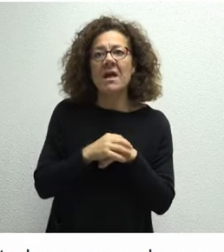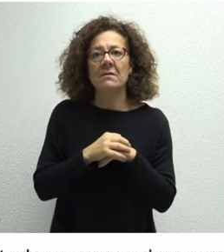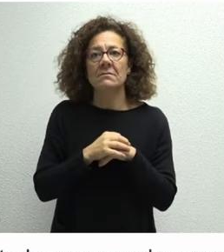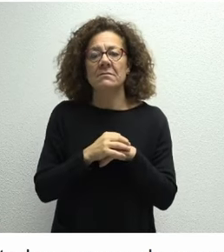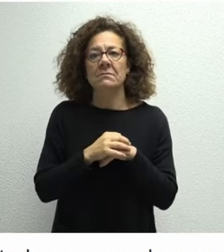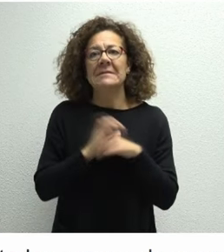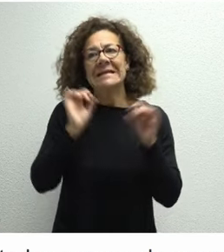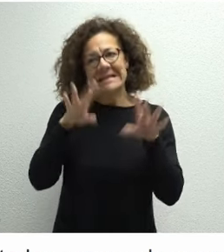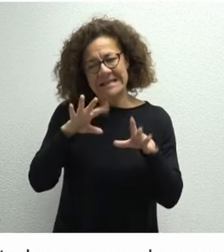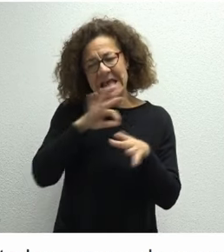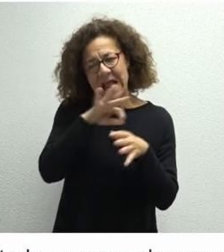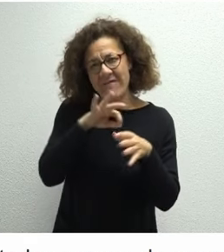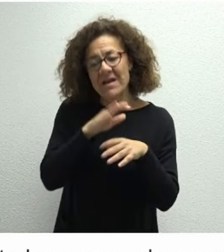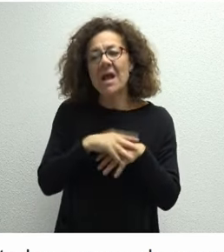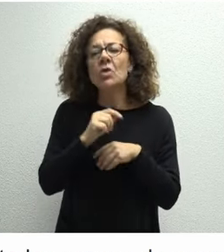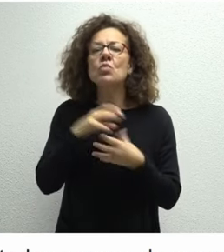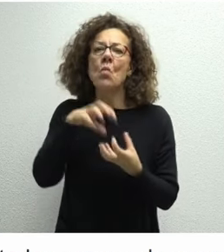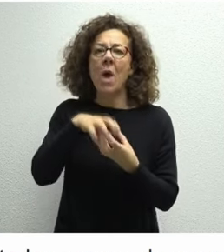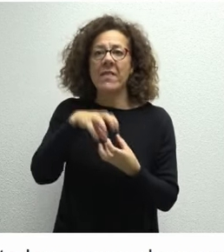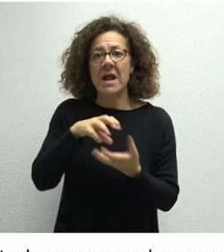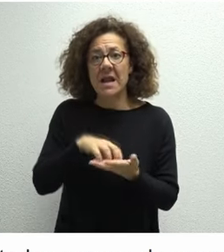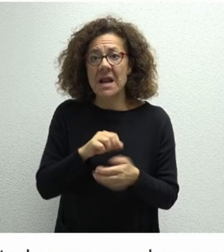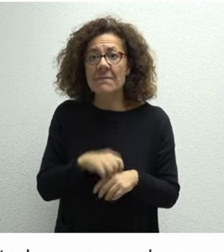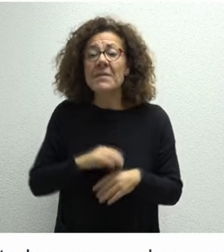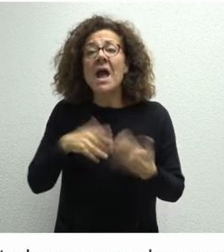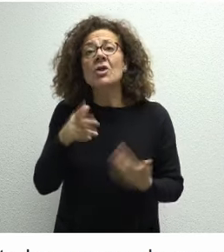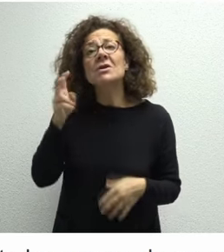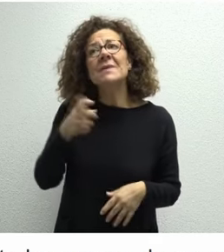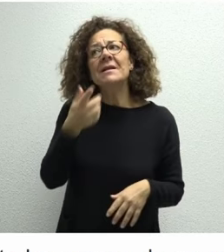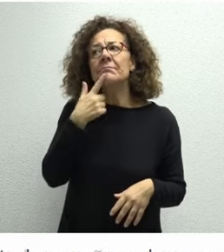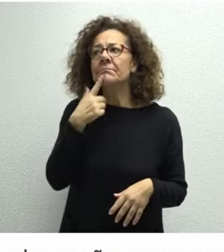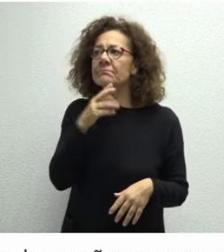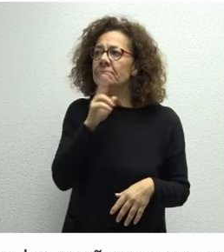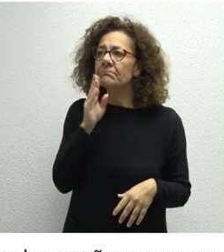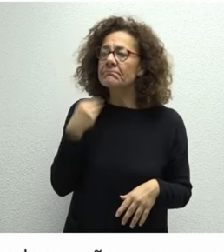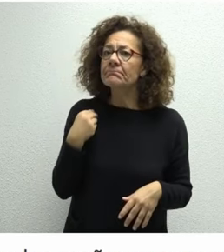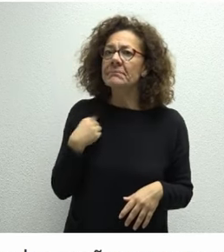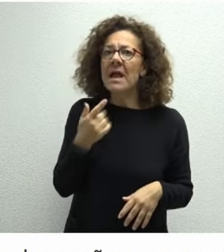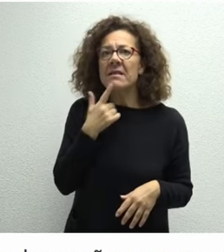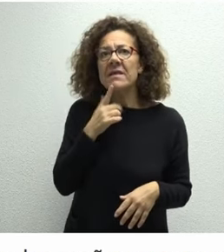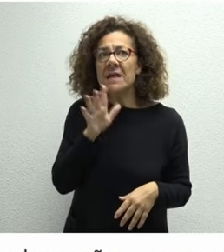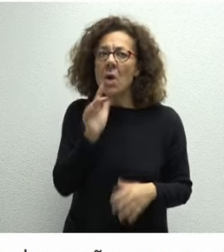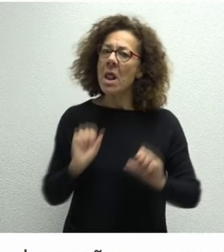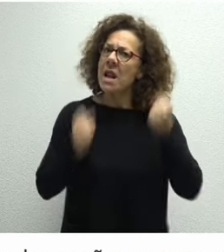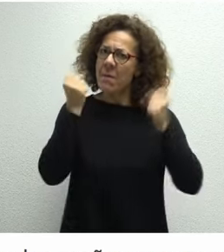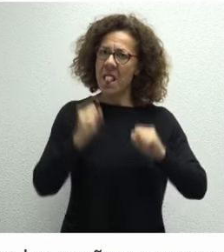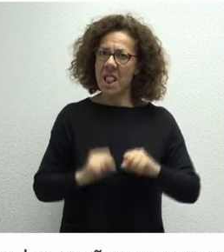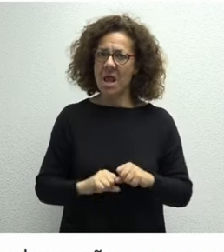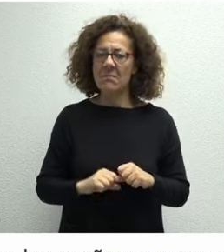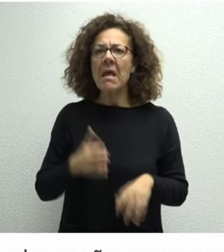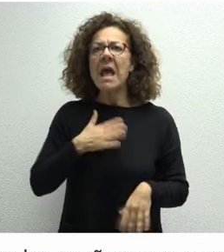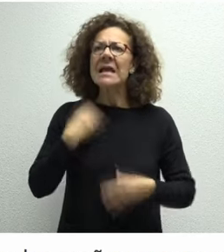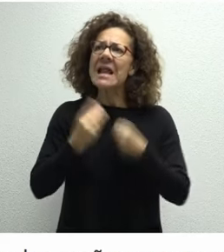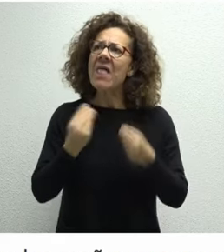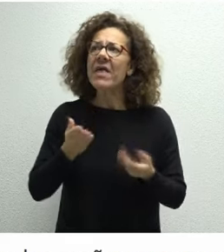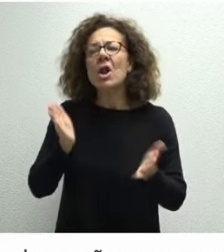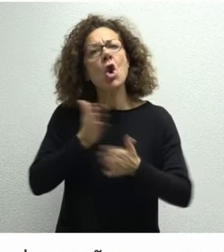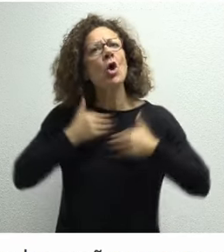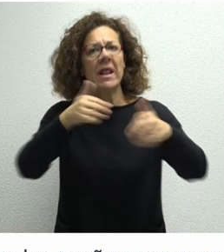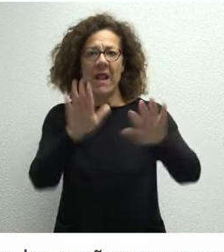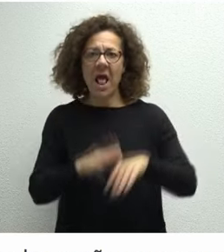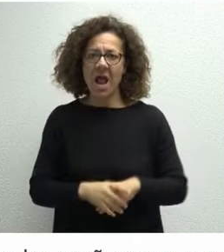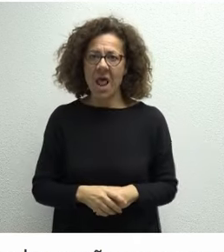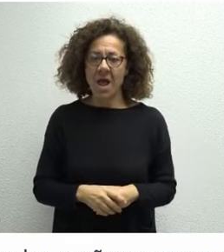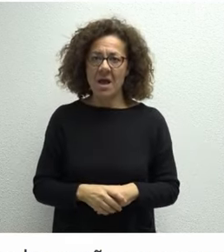cafeína y una Magdalena no Y entonces viene y dice es que empieza est Rebelde quiere hacer ya lo que le da la